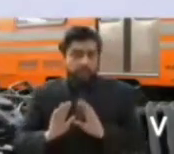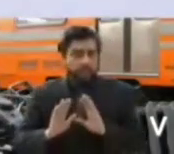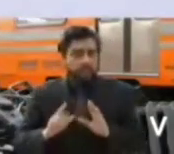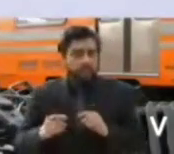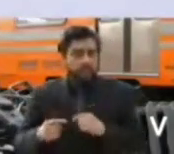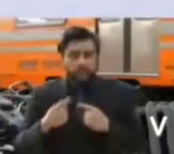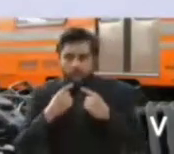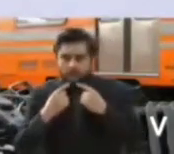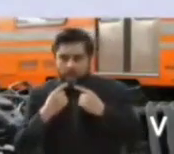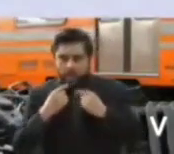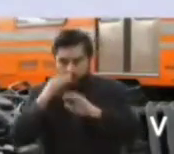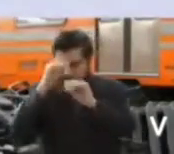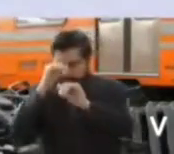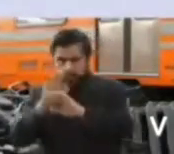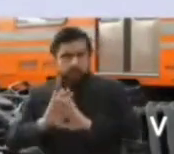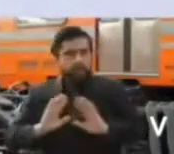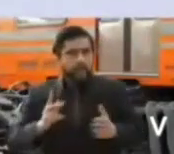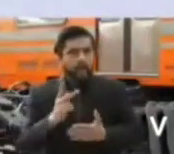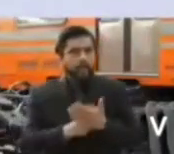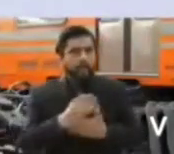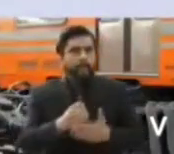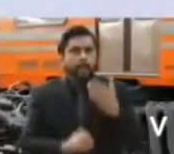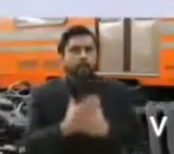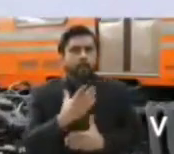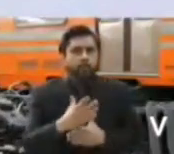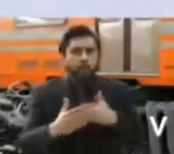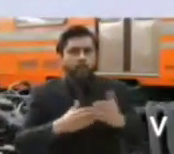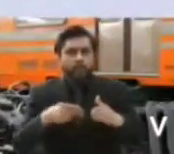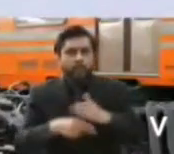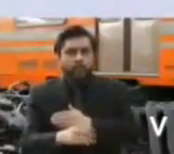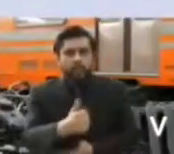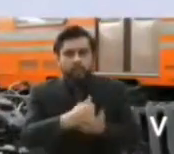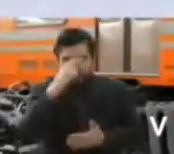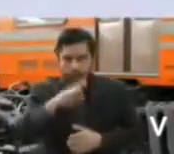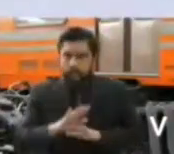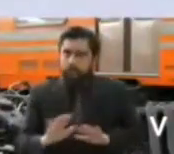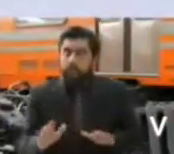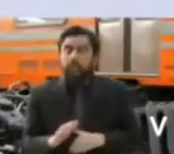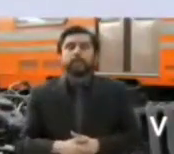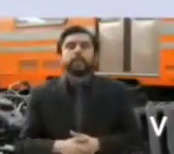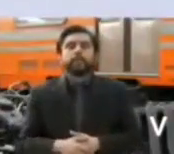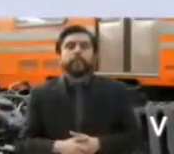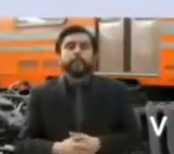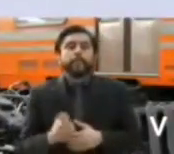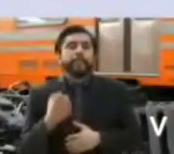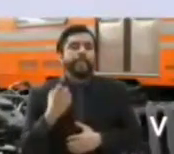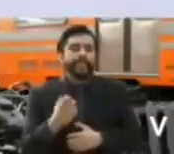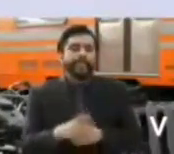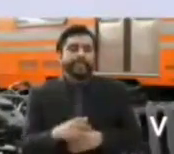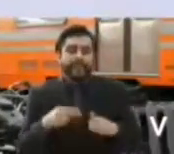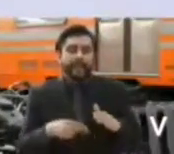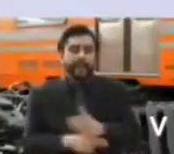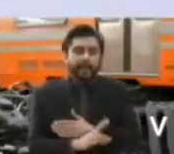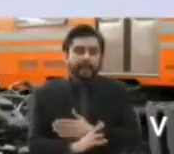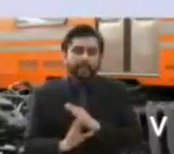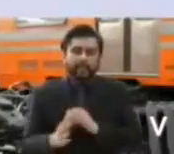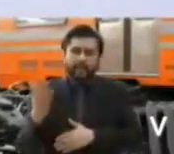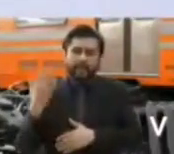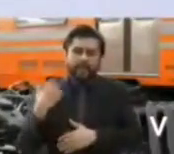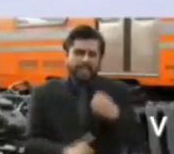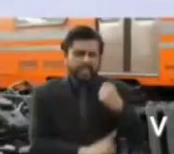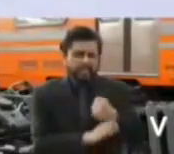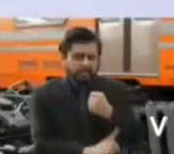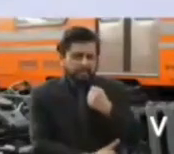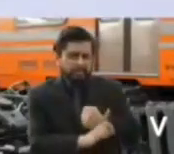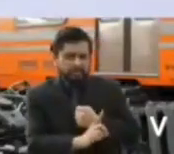hoy. Este es el nuevo plan de modernización integral del metro de la Ciudad de México, que hace que el metro, de la adversidad, saque lo